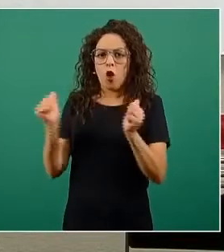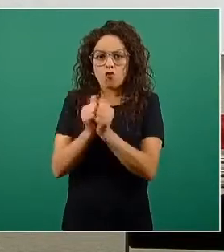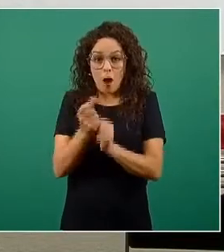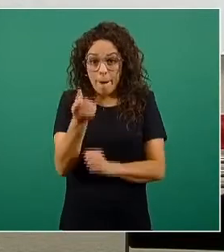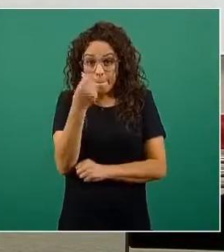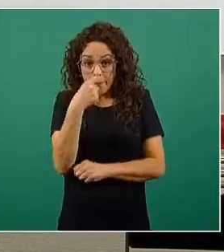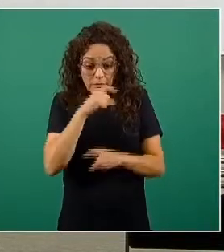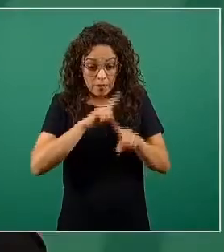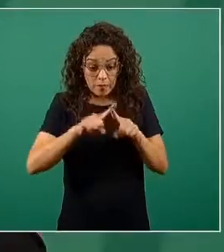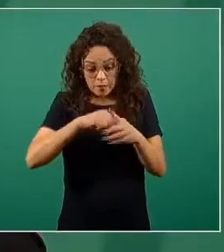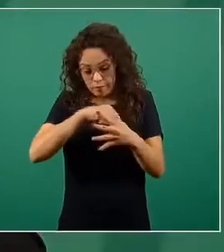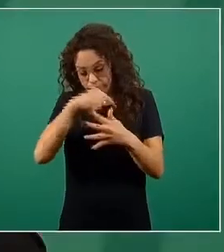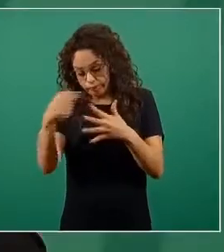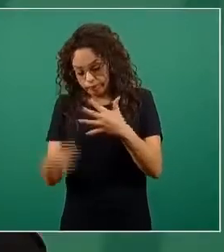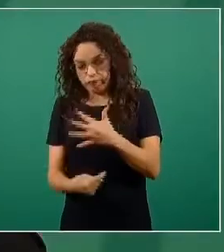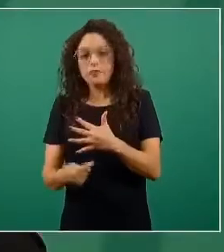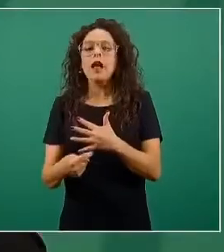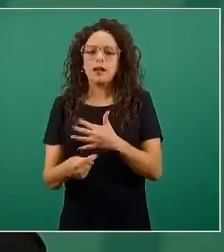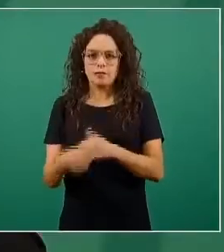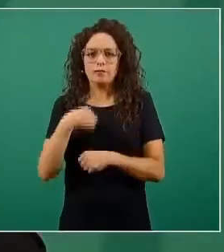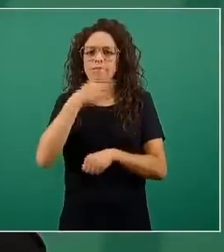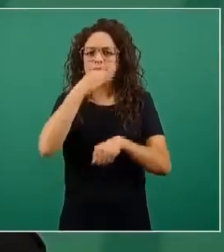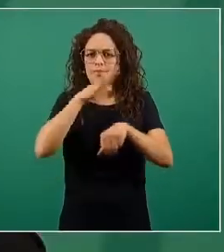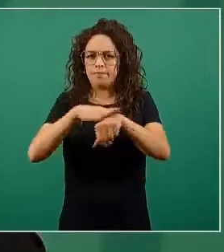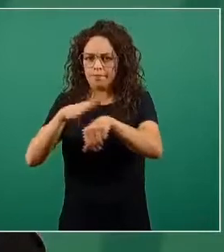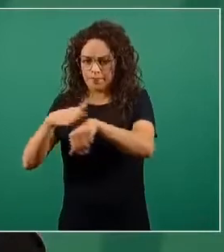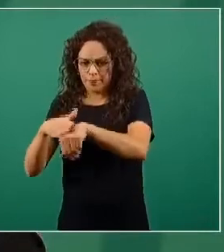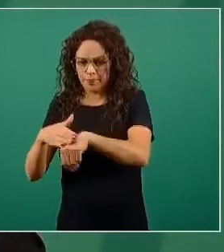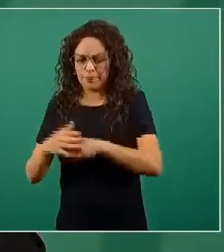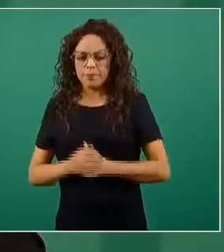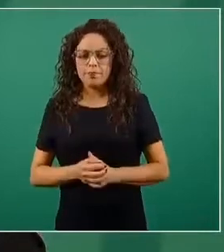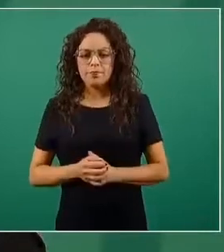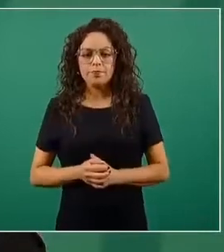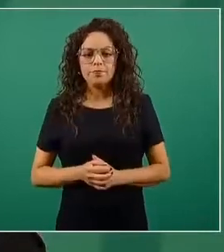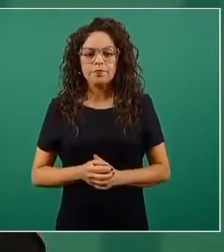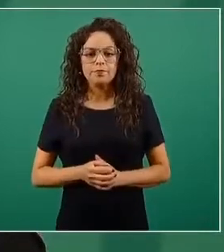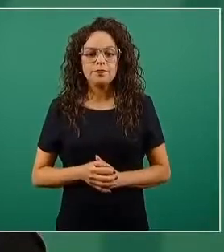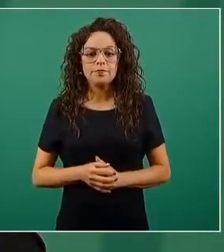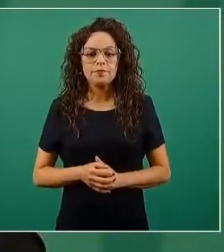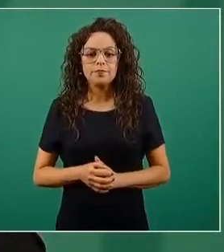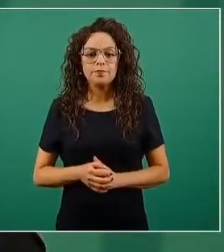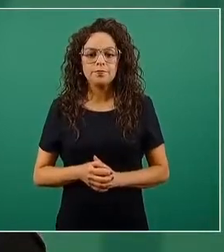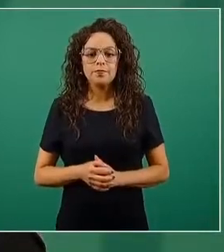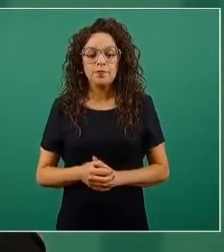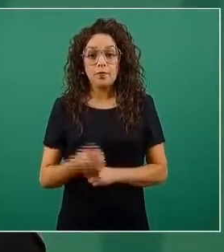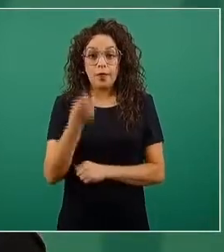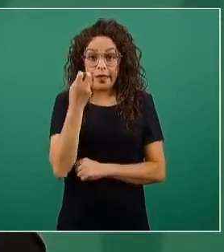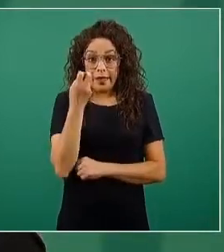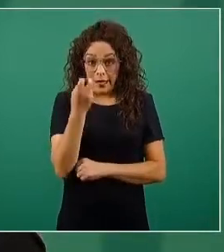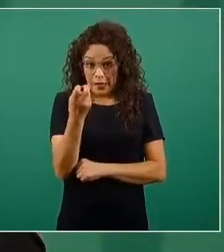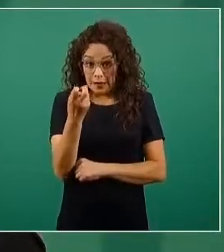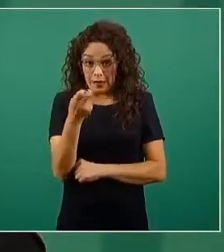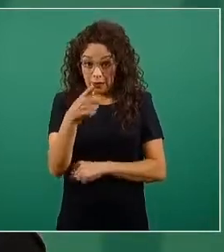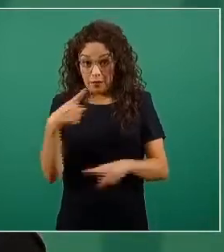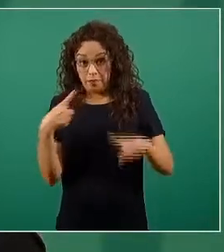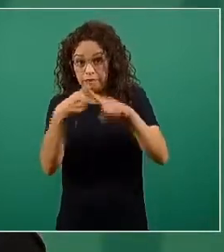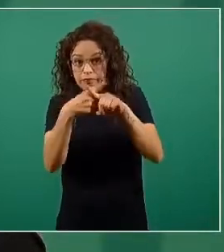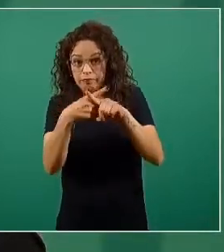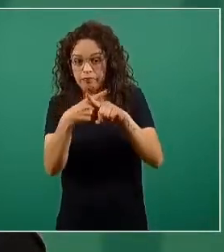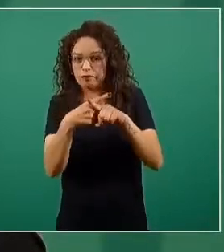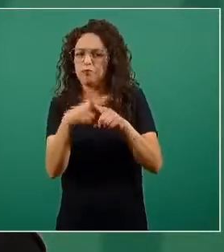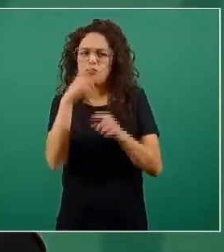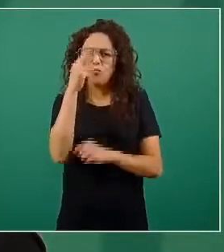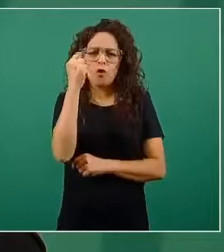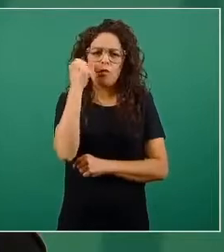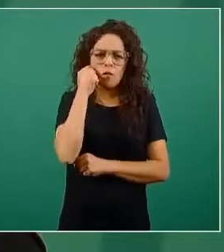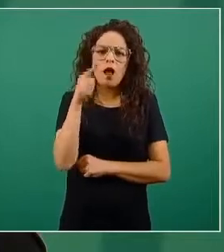quisiera invitarlos en un momento dado a que esto no sea una barrera para que no hagan su registro.